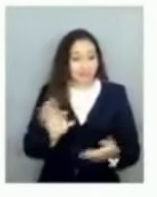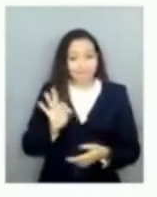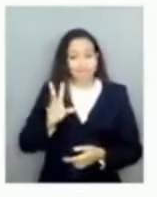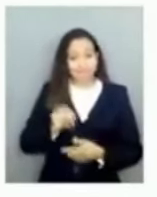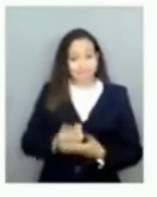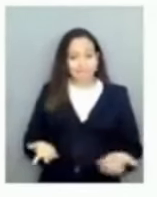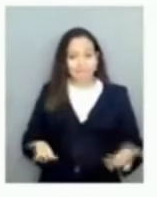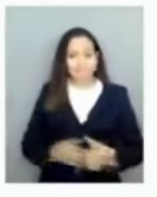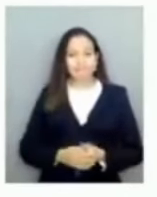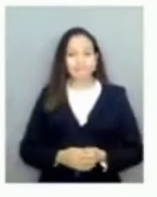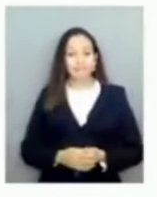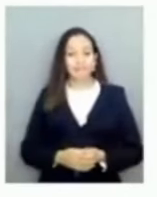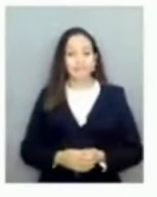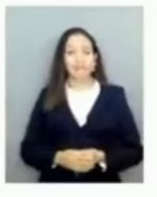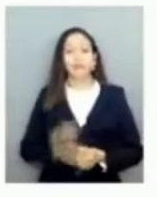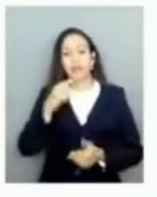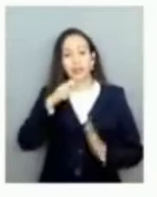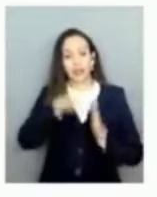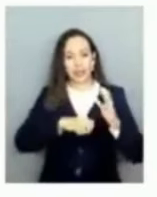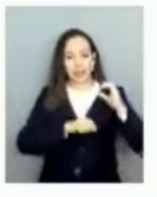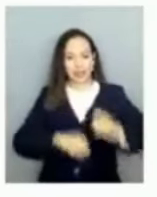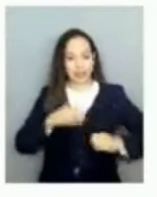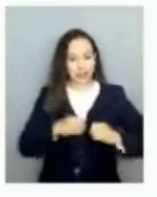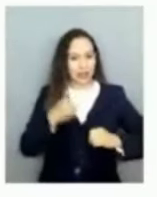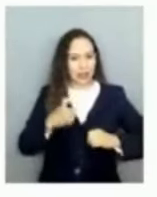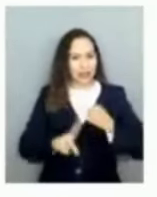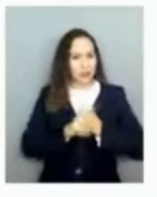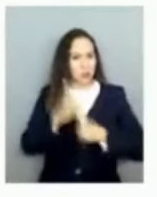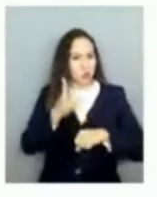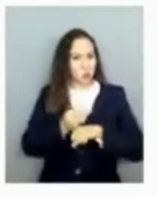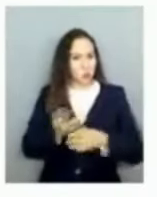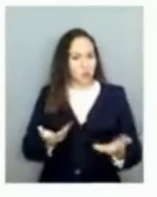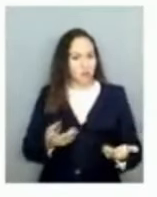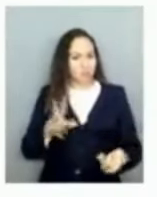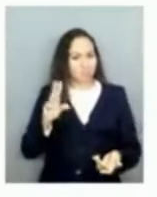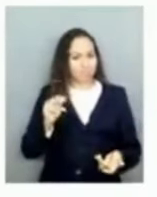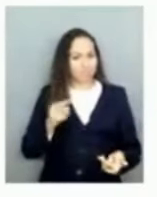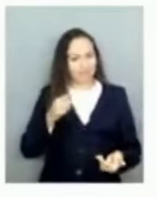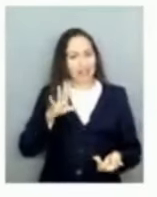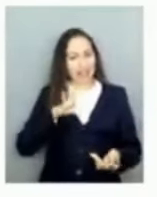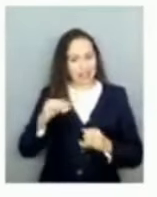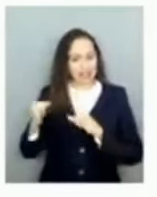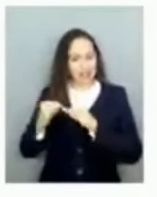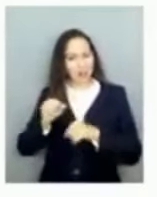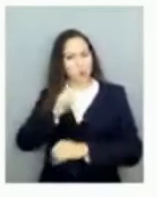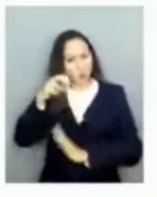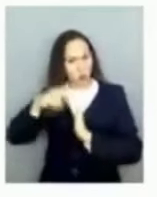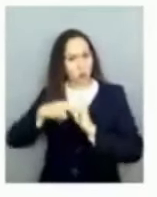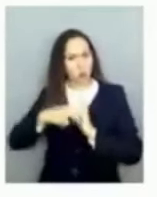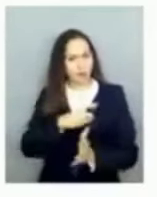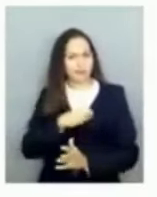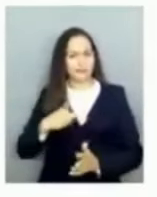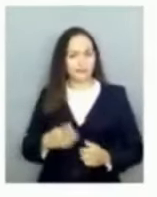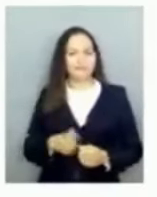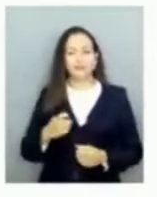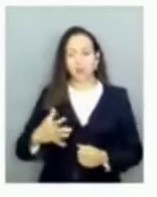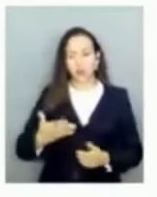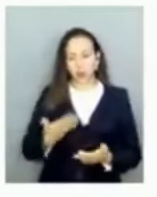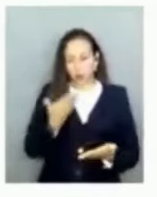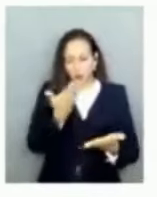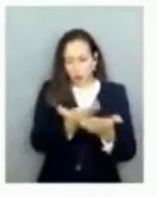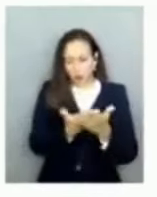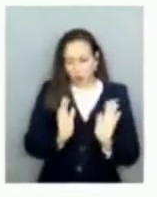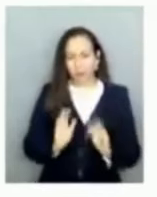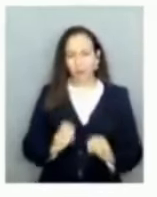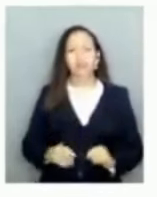realidad es que la reforma no aborda el problema de raí Por eso quiero aprovechar esta oportunidad para invitar tanto al